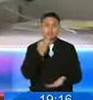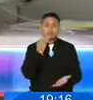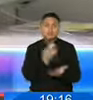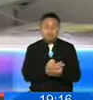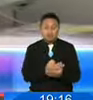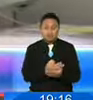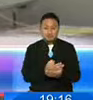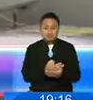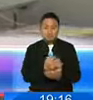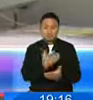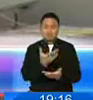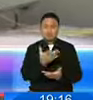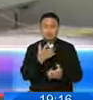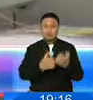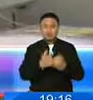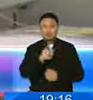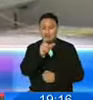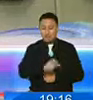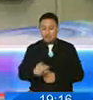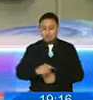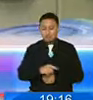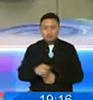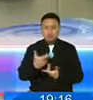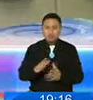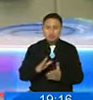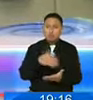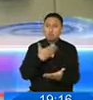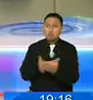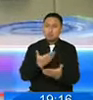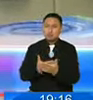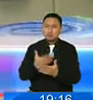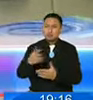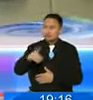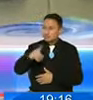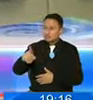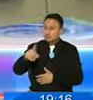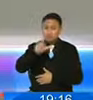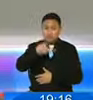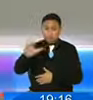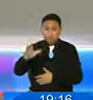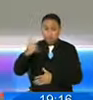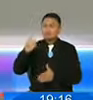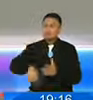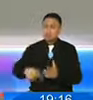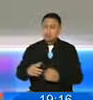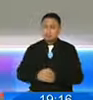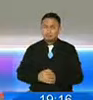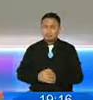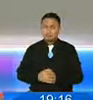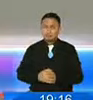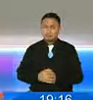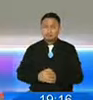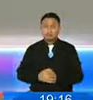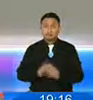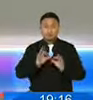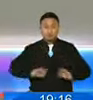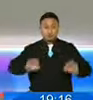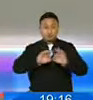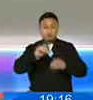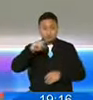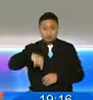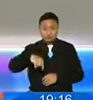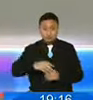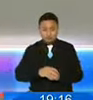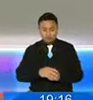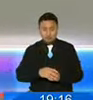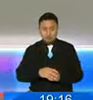ciudadanos, aseguran, que buscaban informarse sobre las propuestas del partido de gobierno. Y esto es llamativo porque teniendo la primera intención de voto,